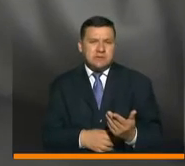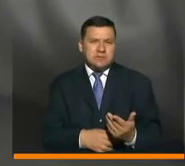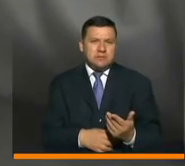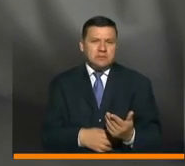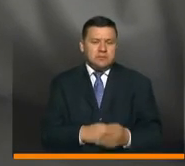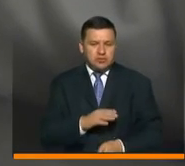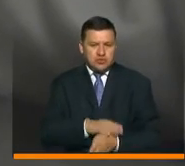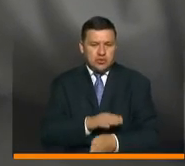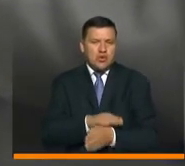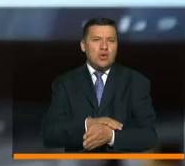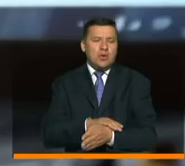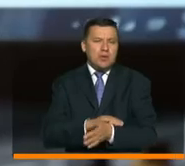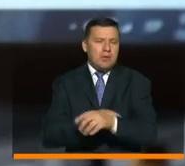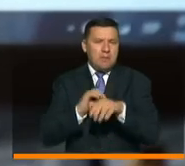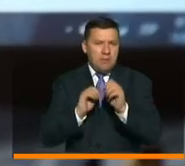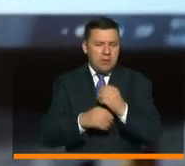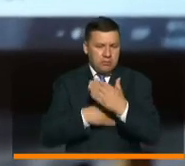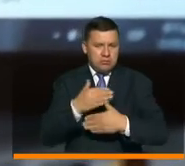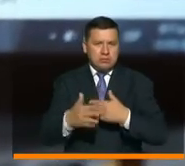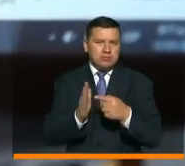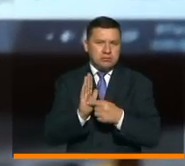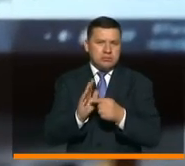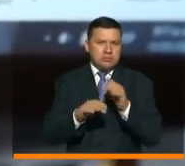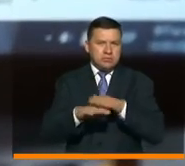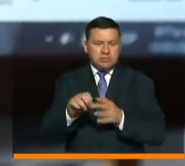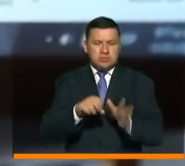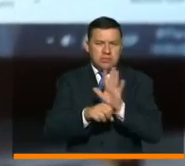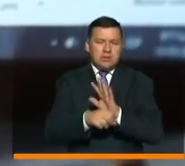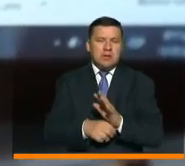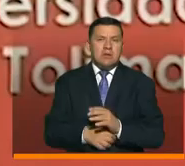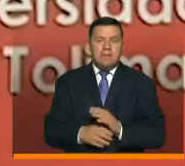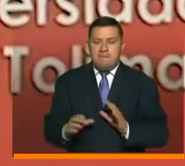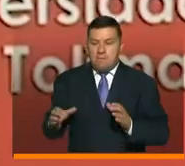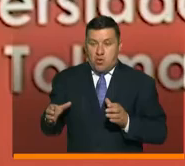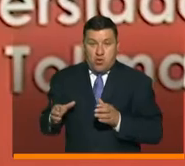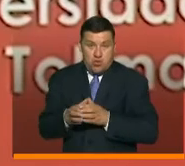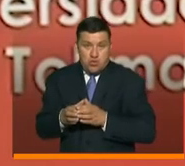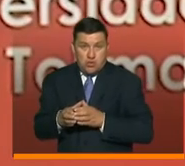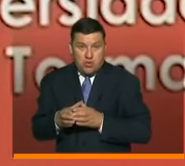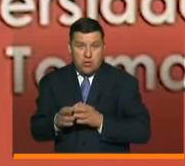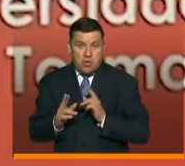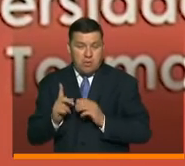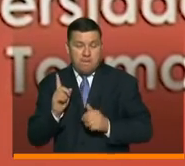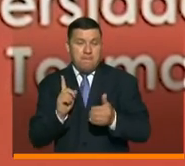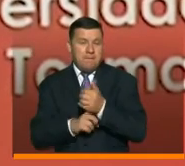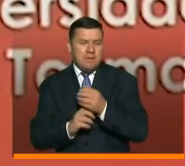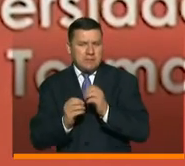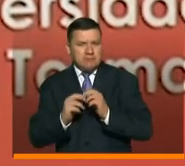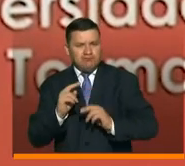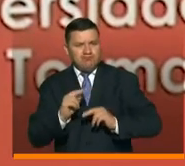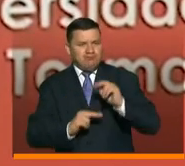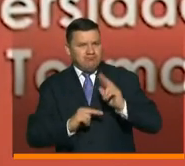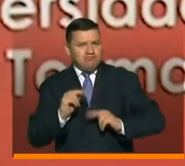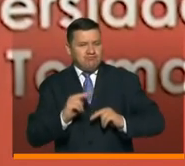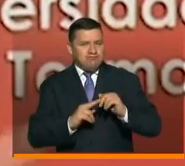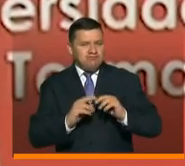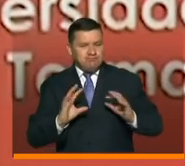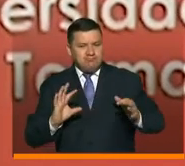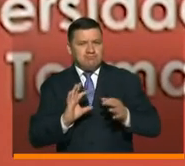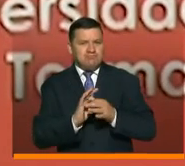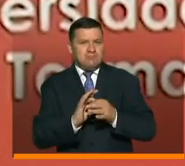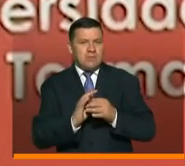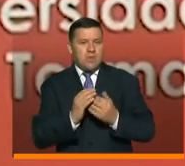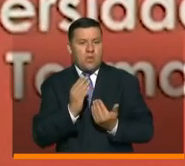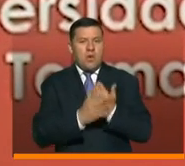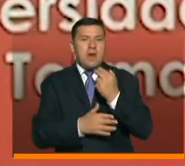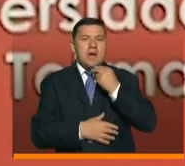para continuar y poder salir de esta pandemia. Conjuntamente lograremos construir no solamente una nueva